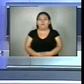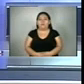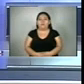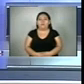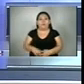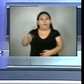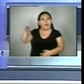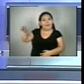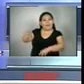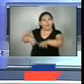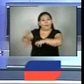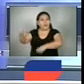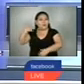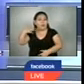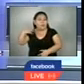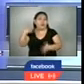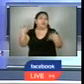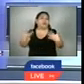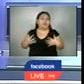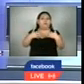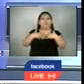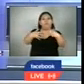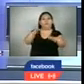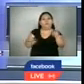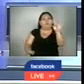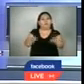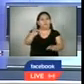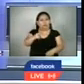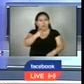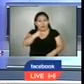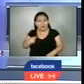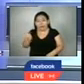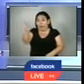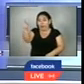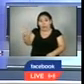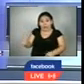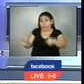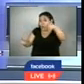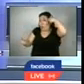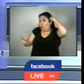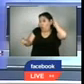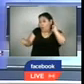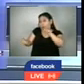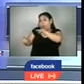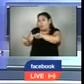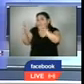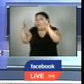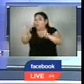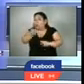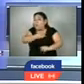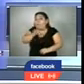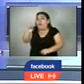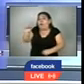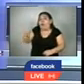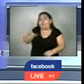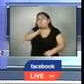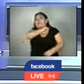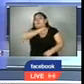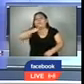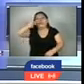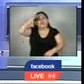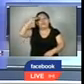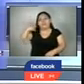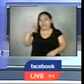En San Miguel se desarrolló la audiencia inicial en contra del acusado de asesinar a una niña,